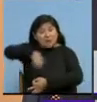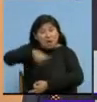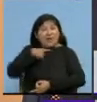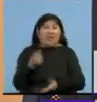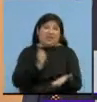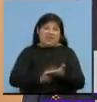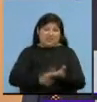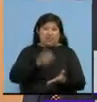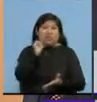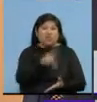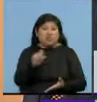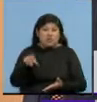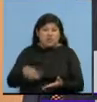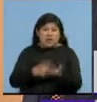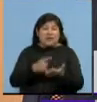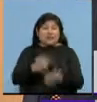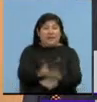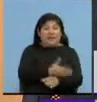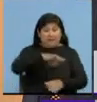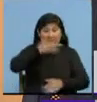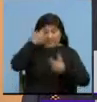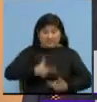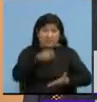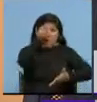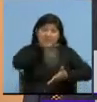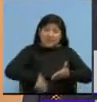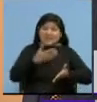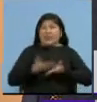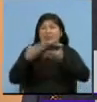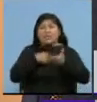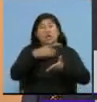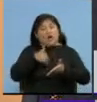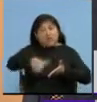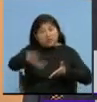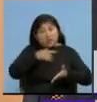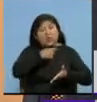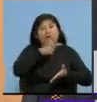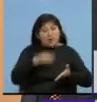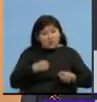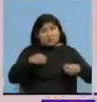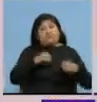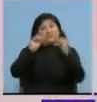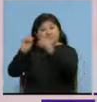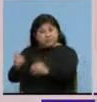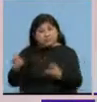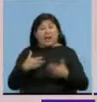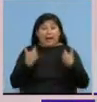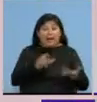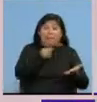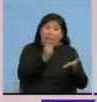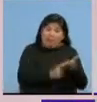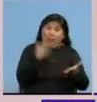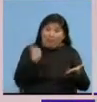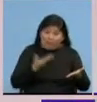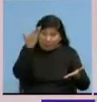decidir qué es lo que quiere en vida y cuando ya no lo esté, nos puede ayudar a levantar la tasa de donación. Bien, la